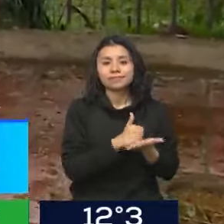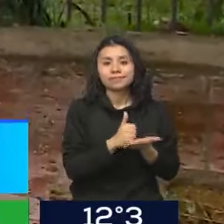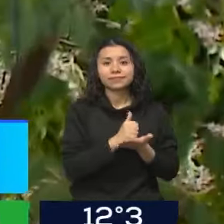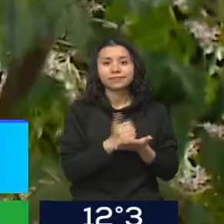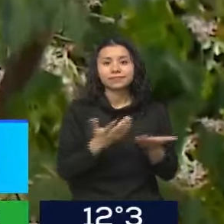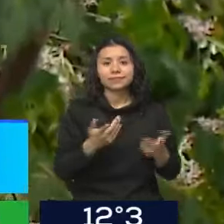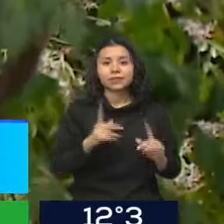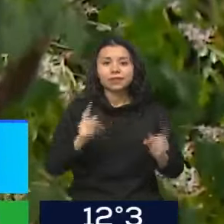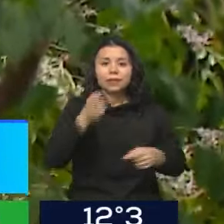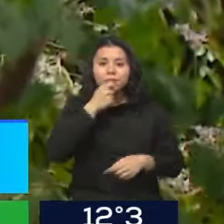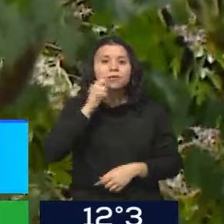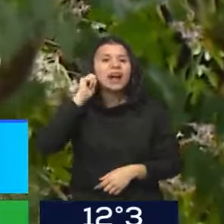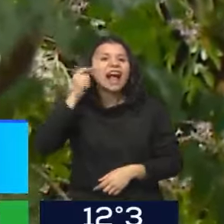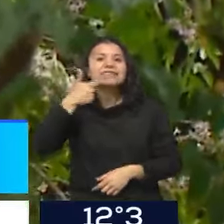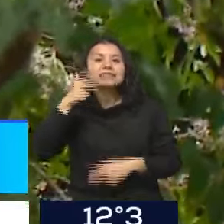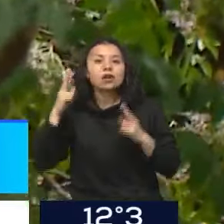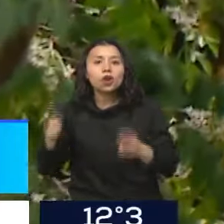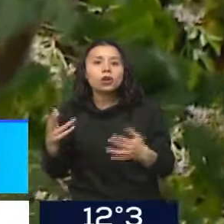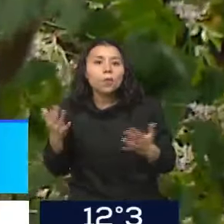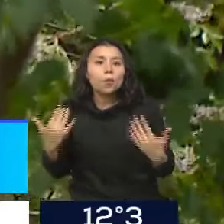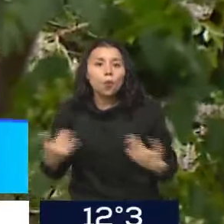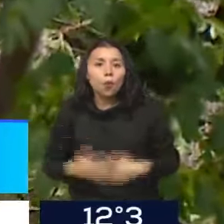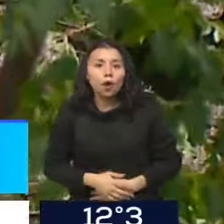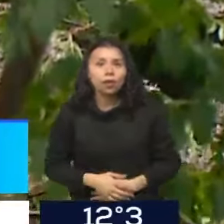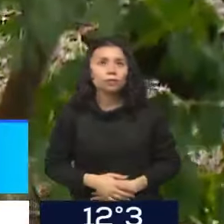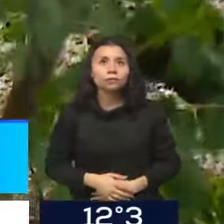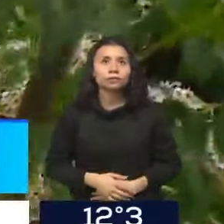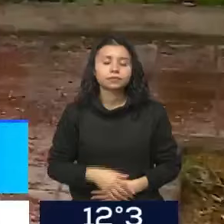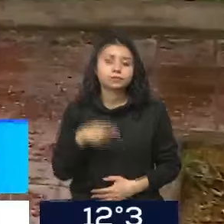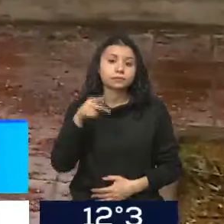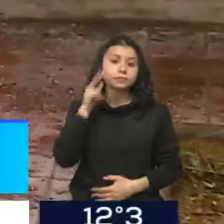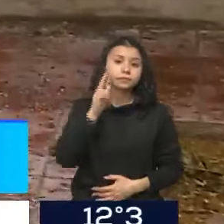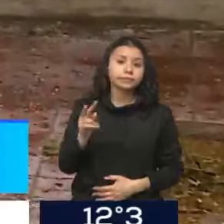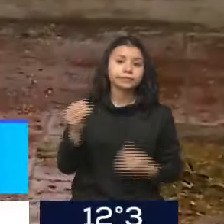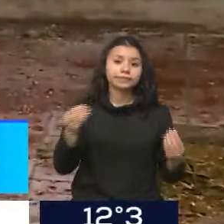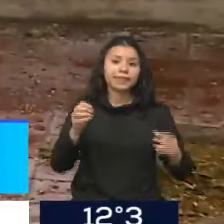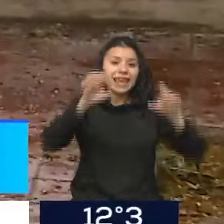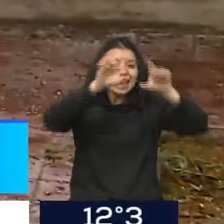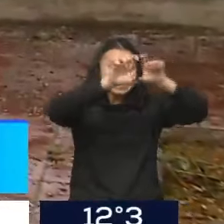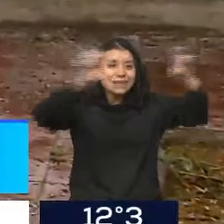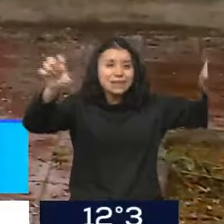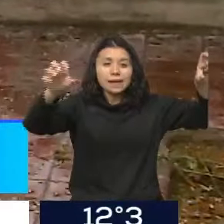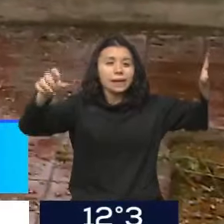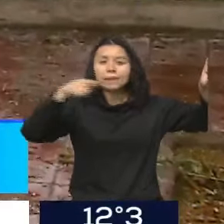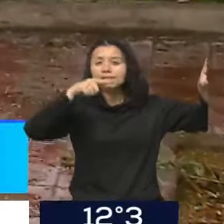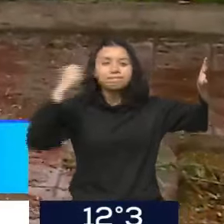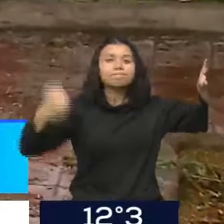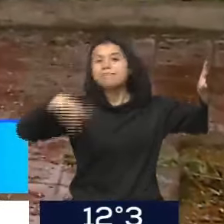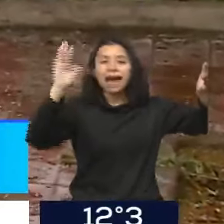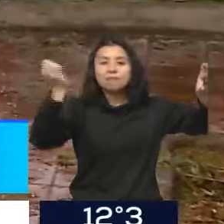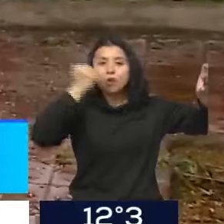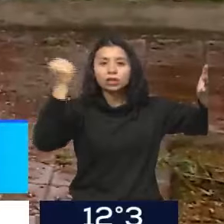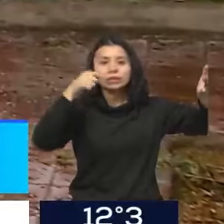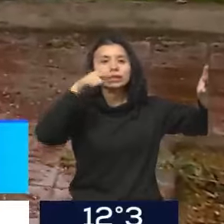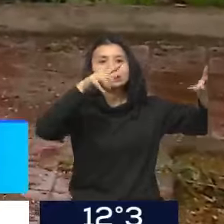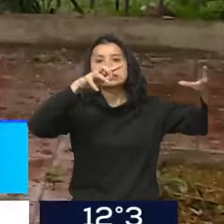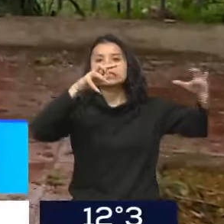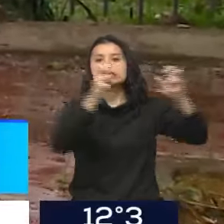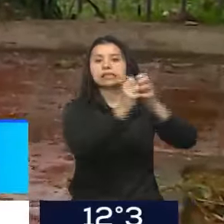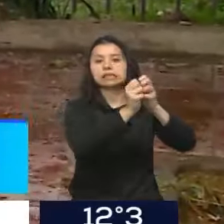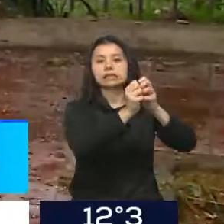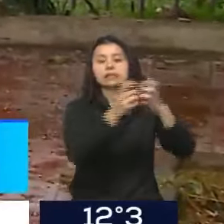el gas. El problema es que el caño maestro... Parece que es el que está podrido. Ayer me estaban diciendo que van a tener que cortar el gas